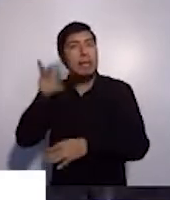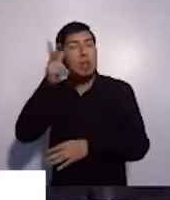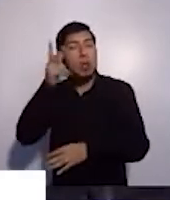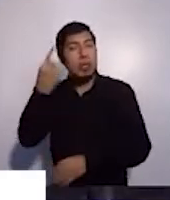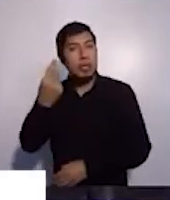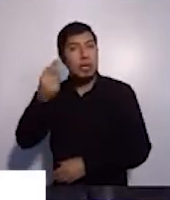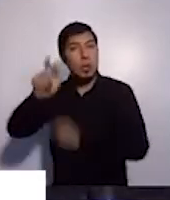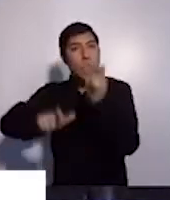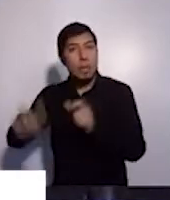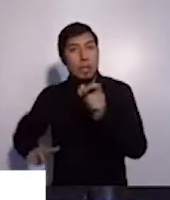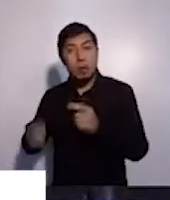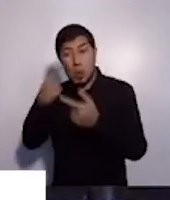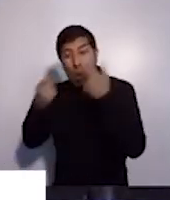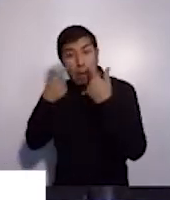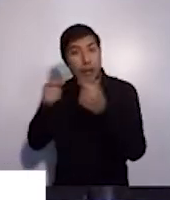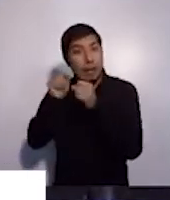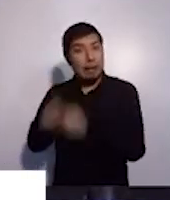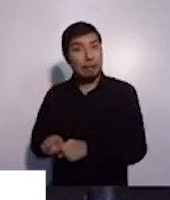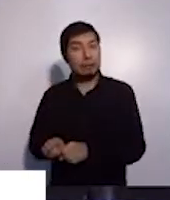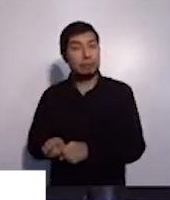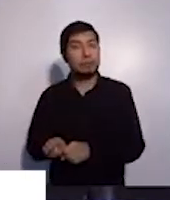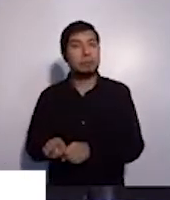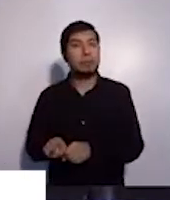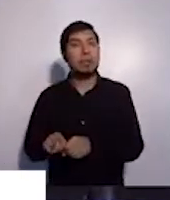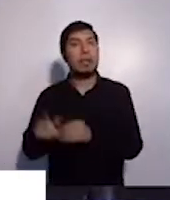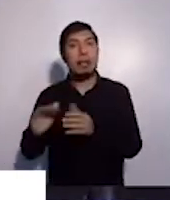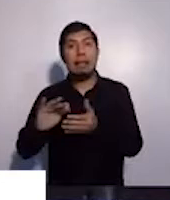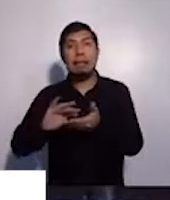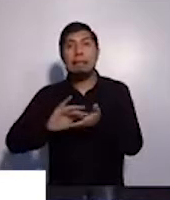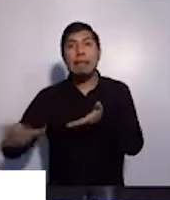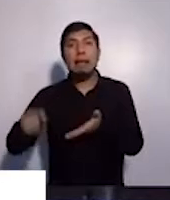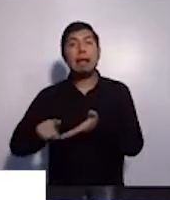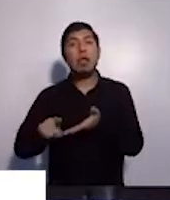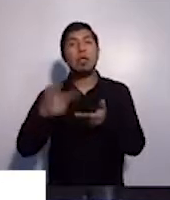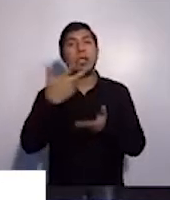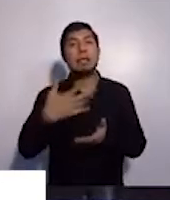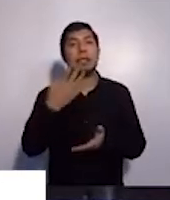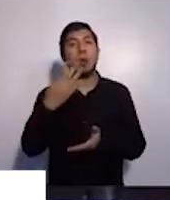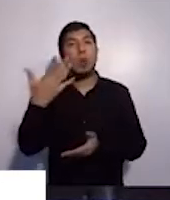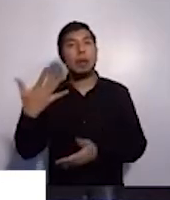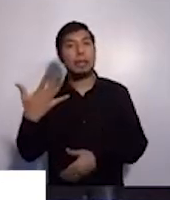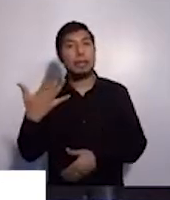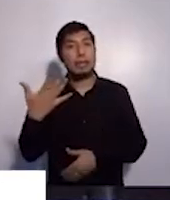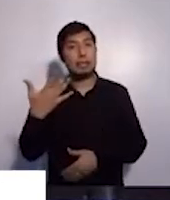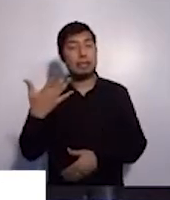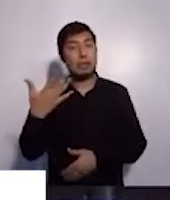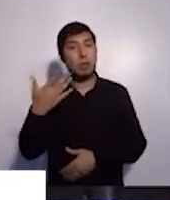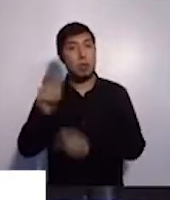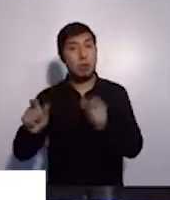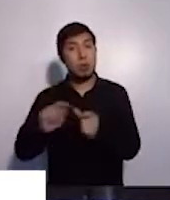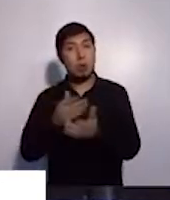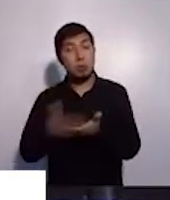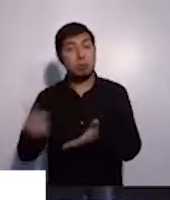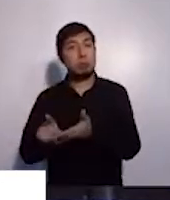con la definición de caso sospechoso, que se han descartado 345 de ellas y, como mencionaba el